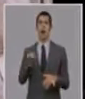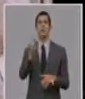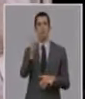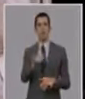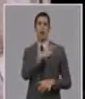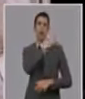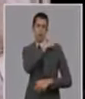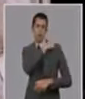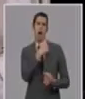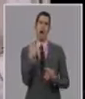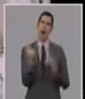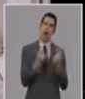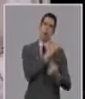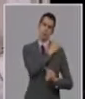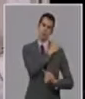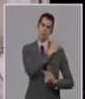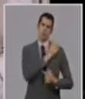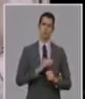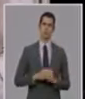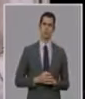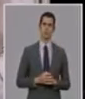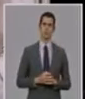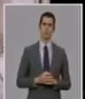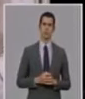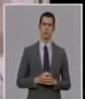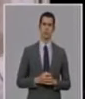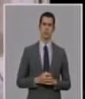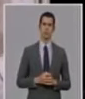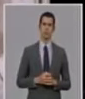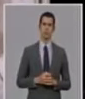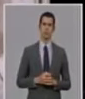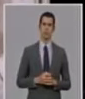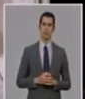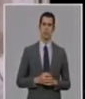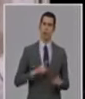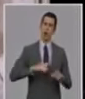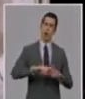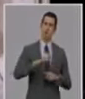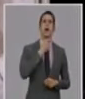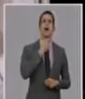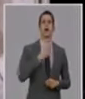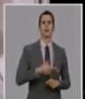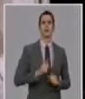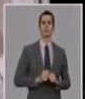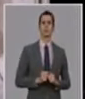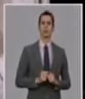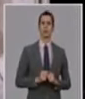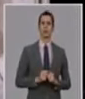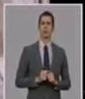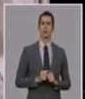algunos hallazgos de otros grupos de estudios